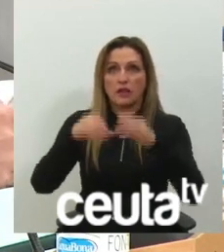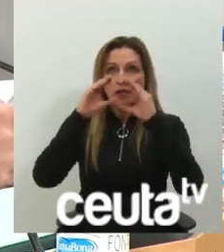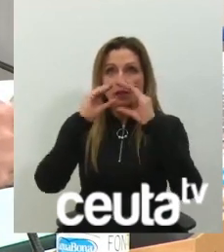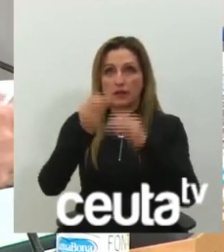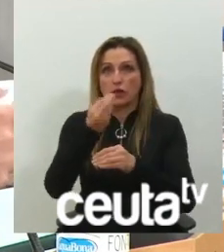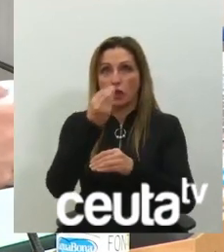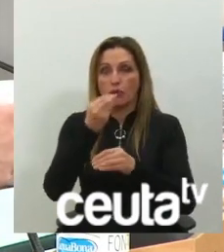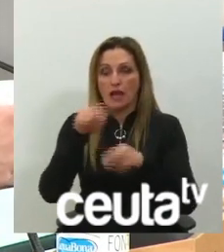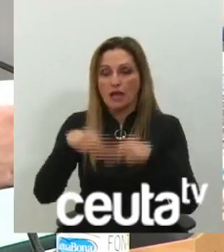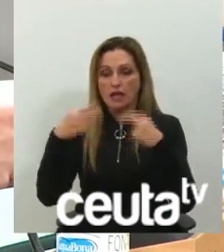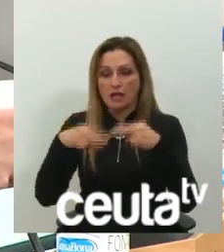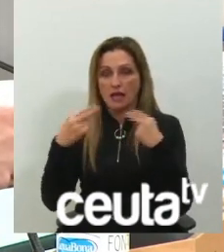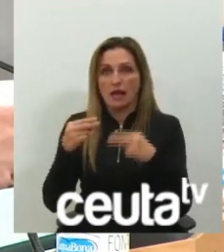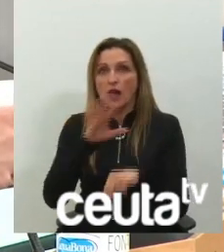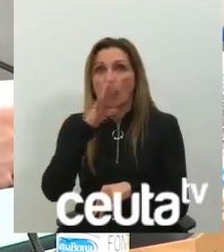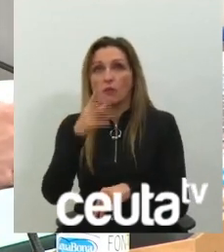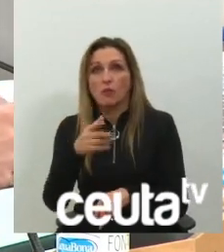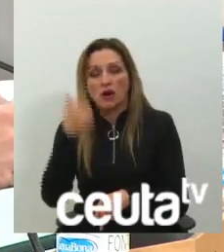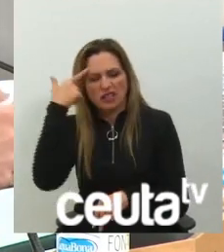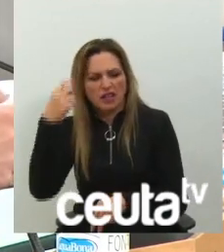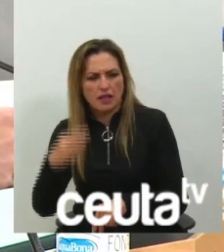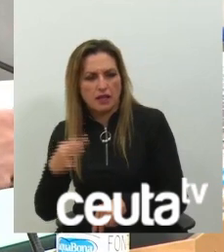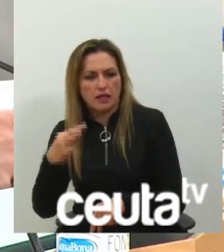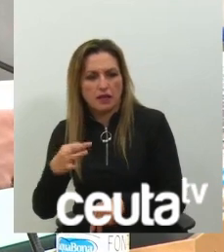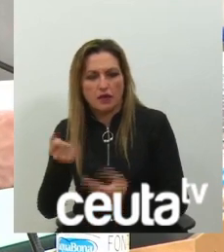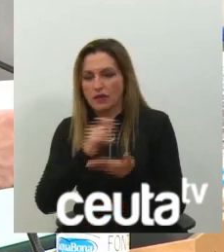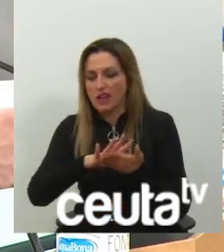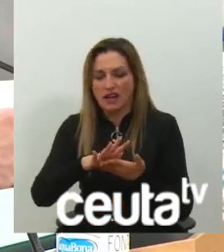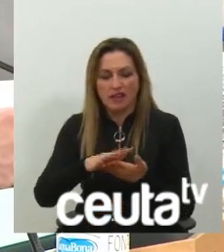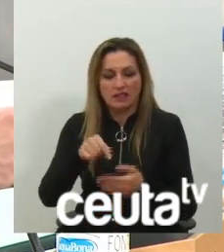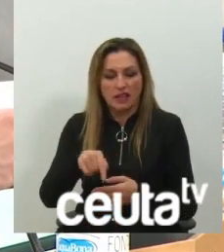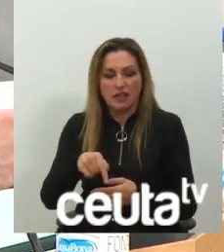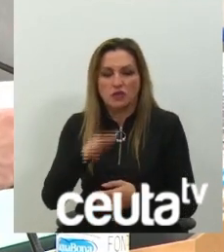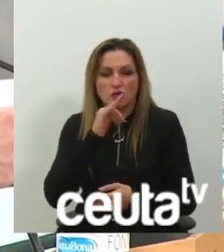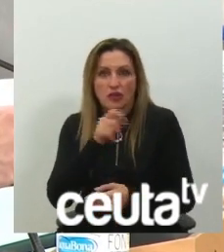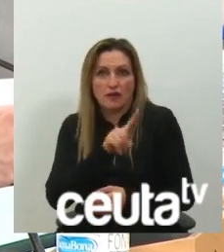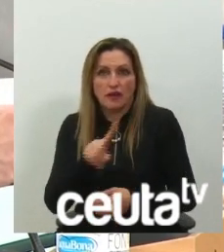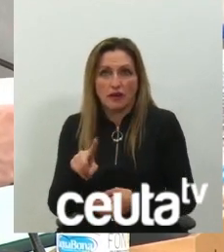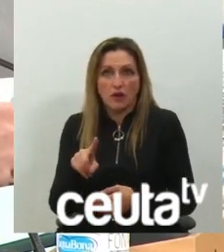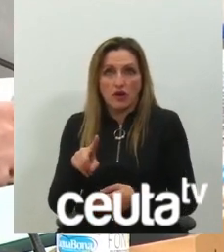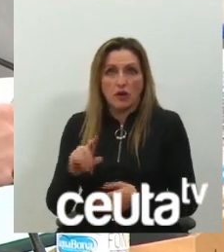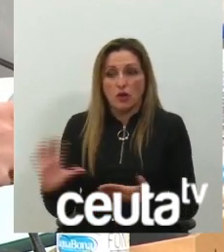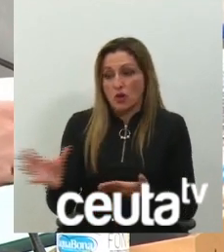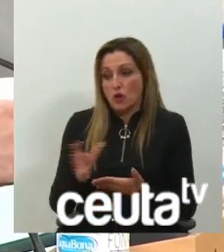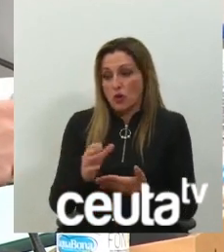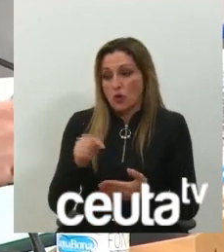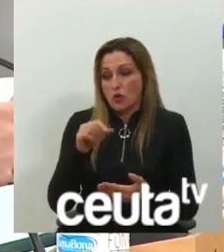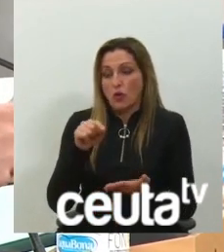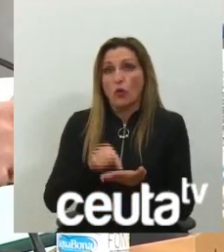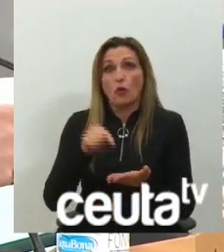cenar porque creo que todavía eso no es gratis cuando ustedes llegan al gobierno todo será gratis